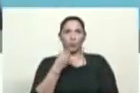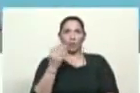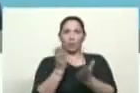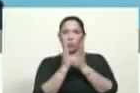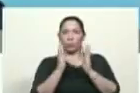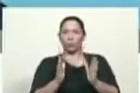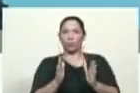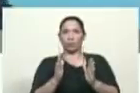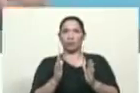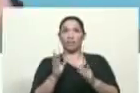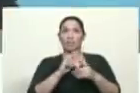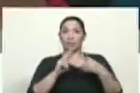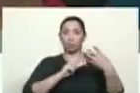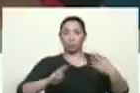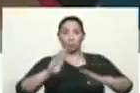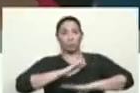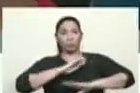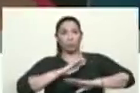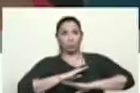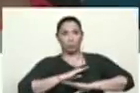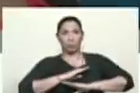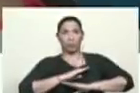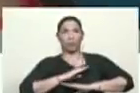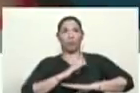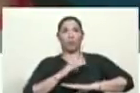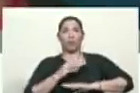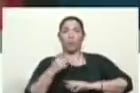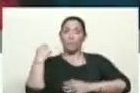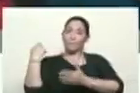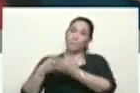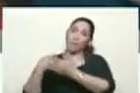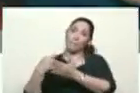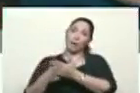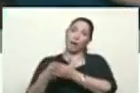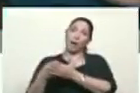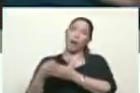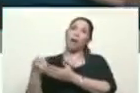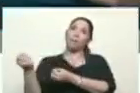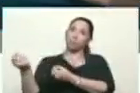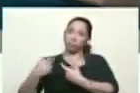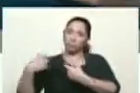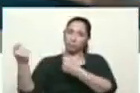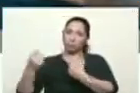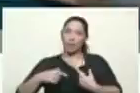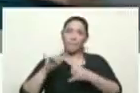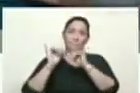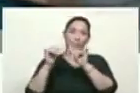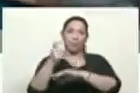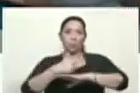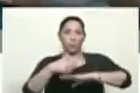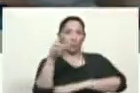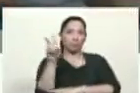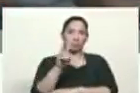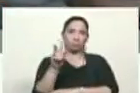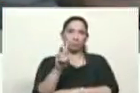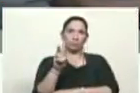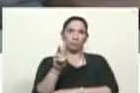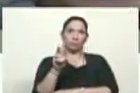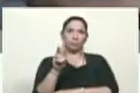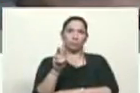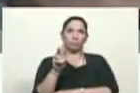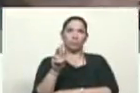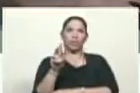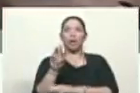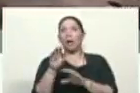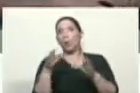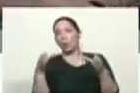con recursos propios que fueron traídas vacunas por el propio gobierno venezolano a través de la Organización Panamericana de la